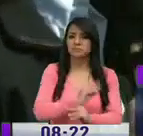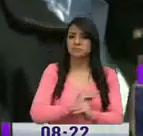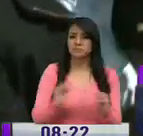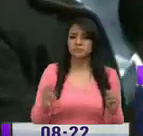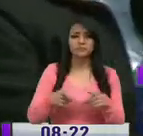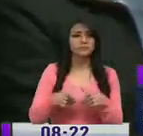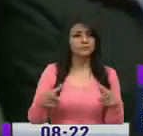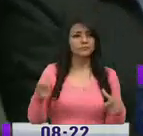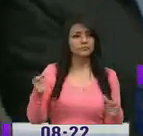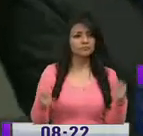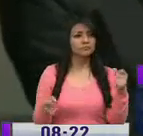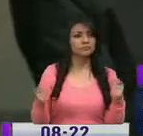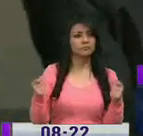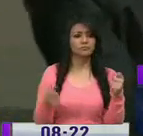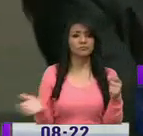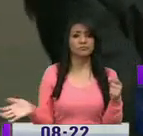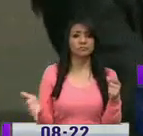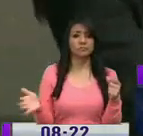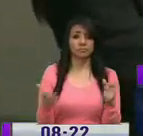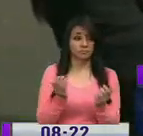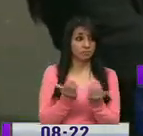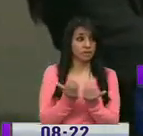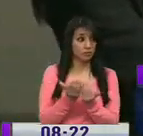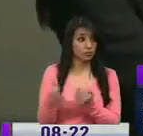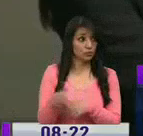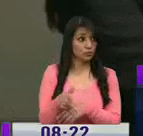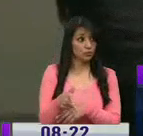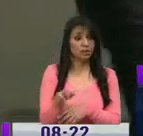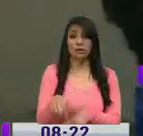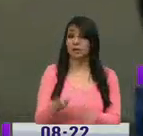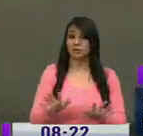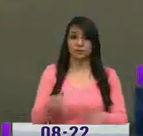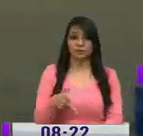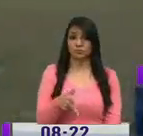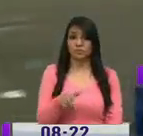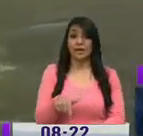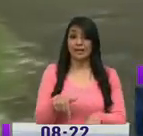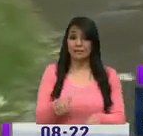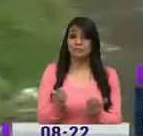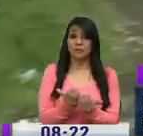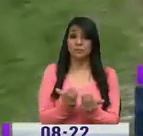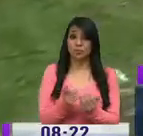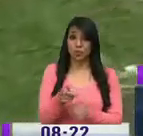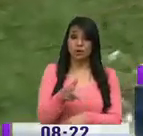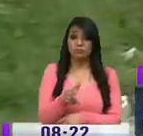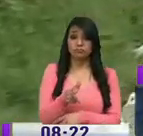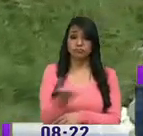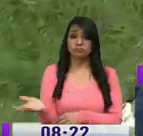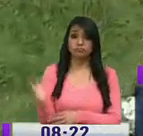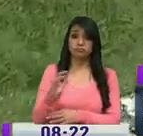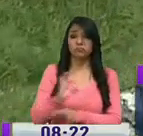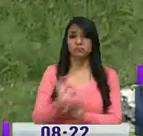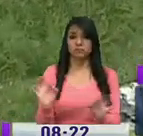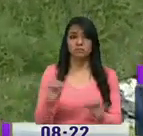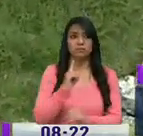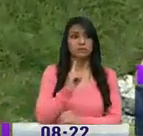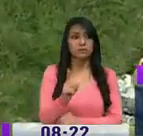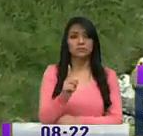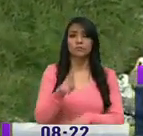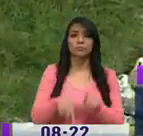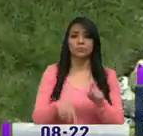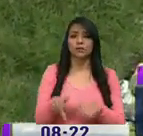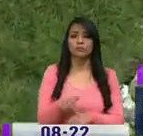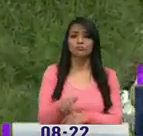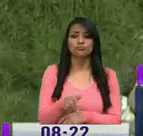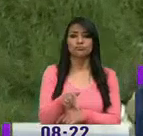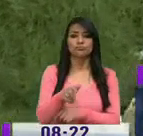camión recolector de basura pasa por esta zona? No pasa por aquí el recolector de basura, diciendo que